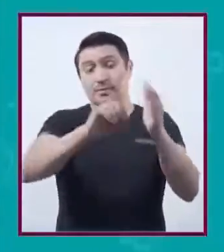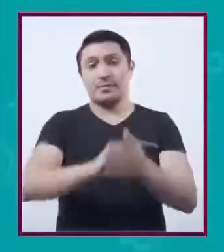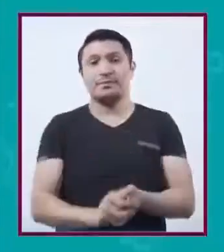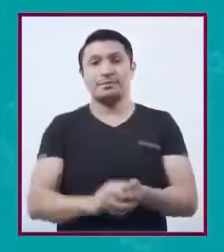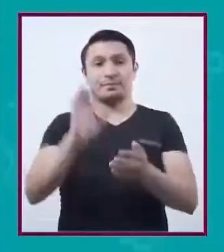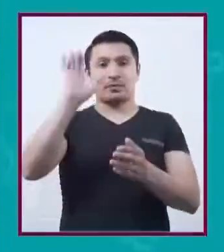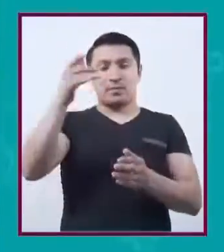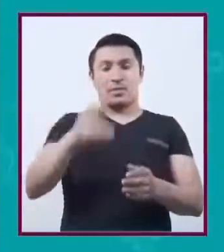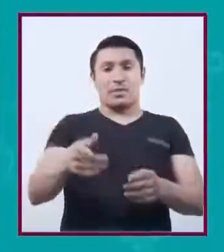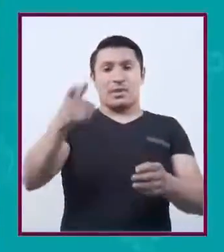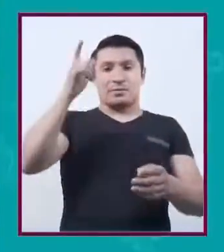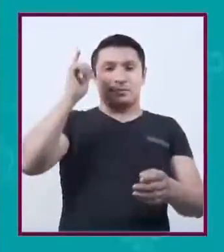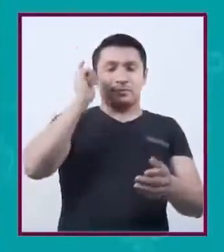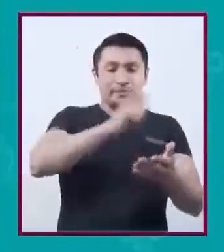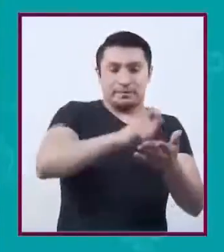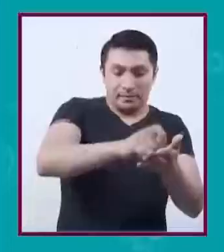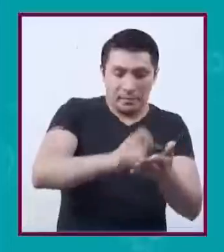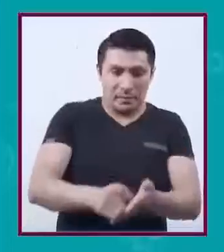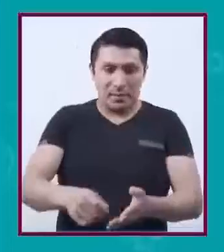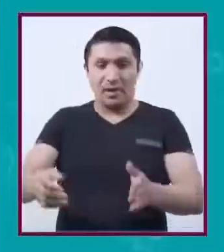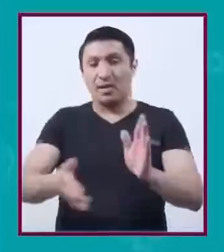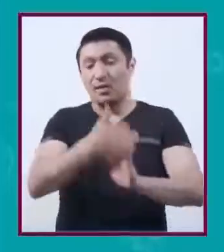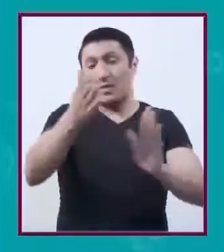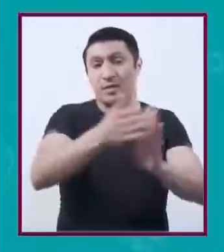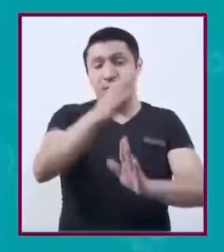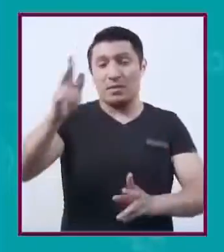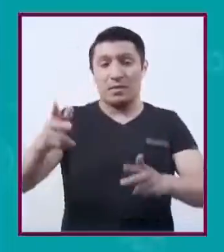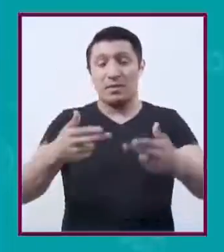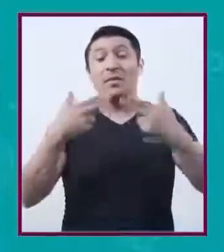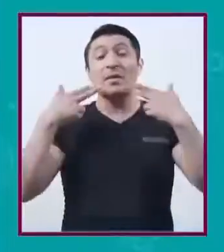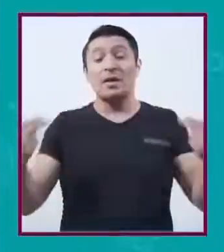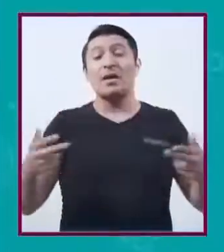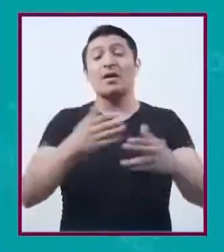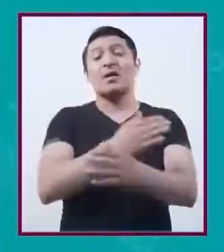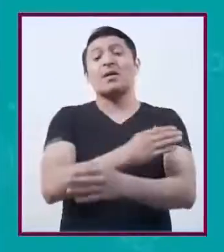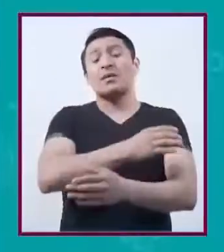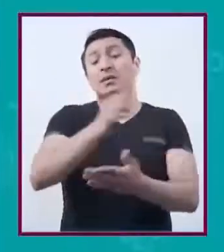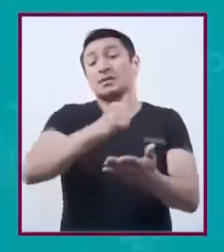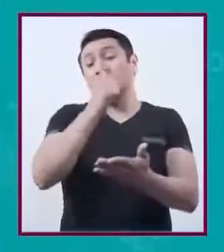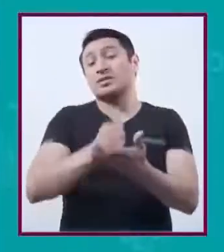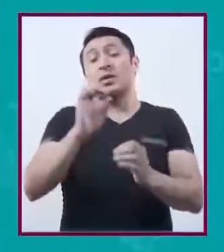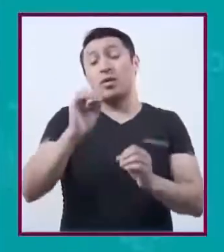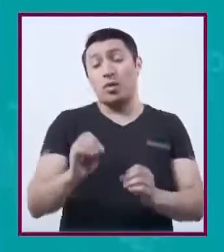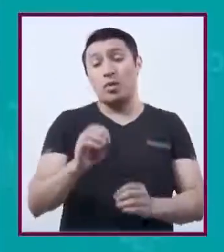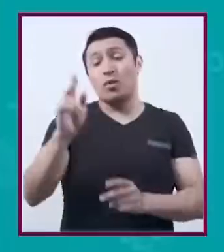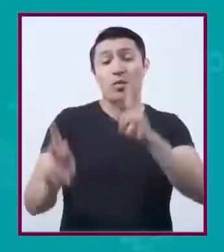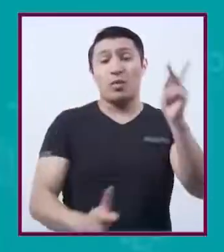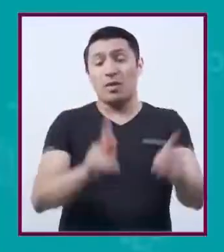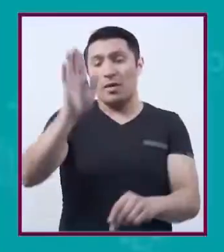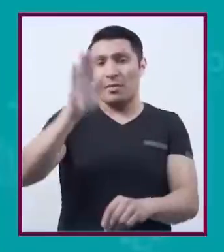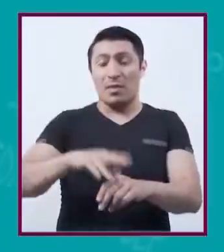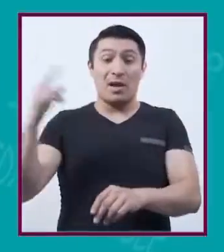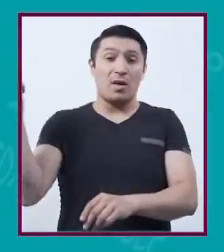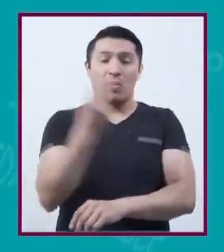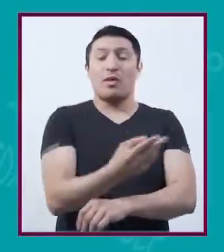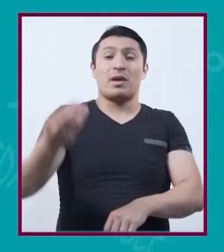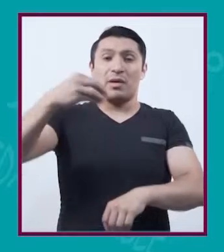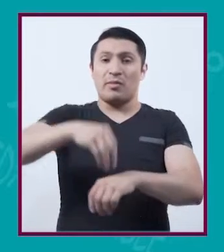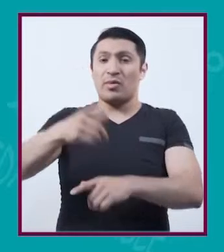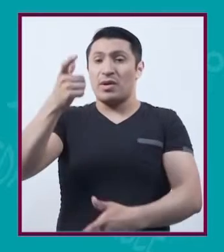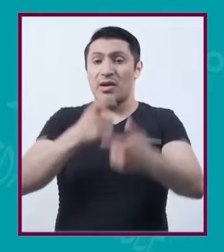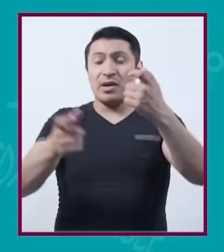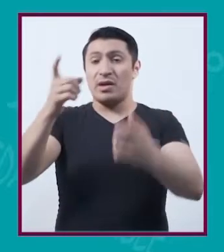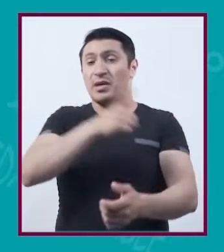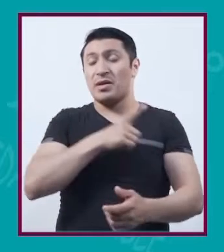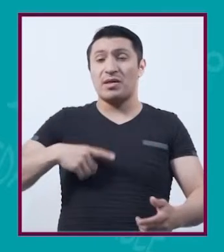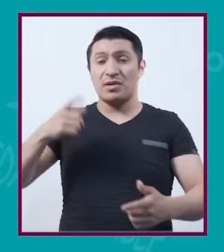la hora de gravar fincas tanto urbanas como rurales. Sin embargo, lo más urgente era renegociar el pago de la deuda